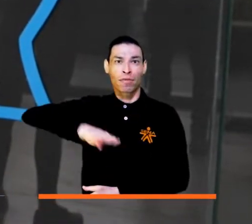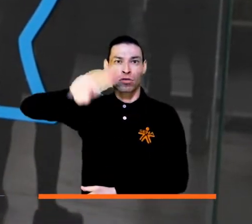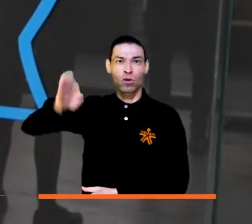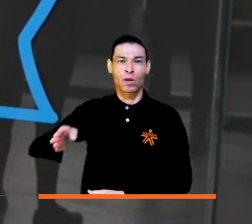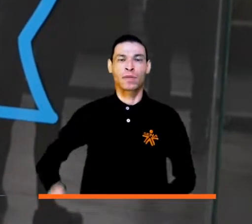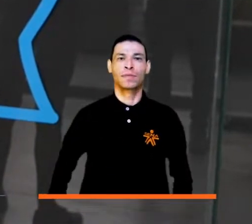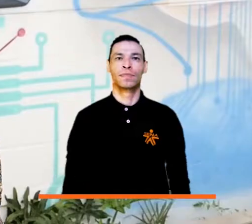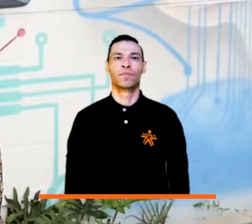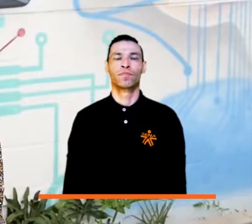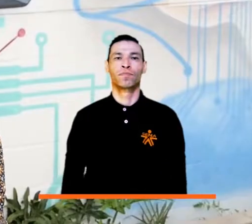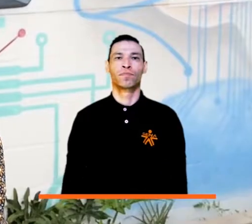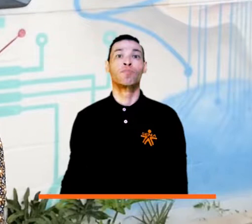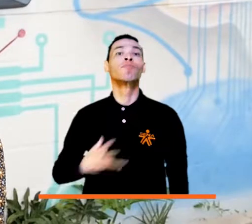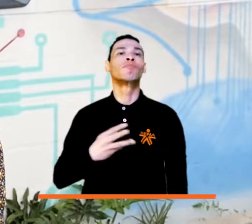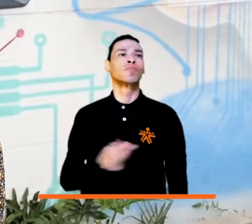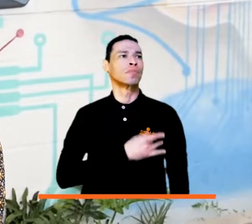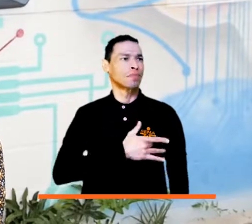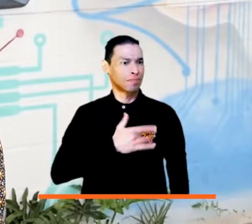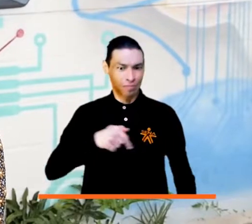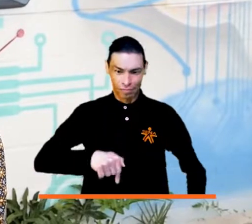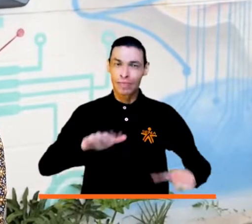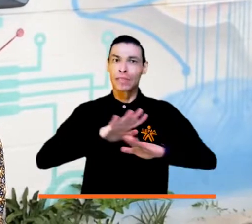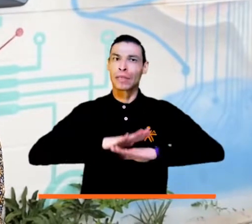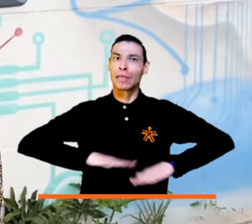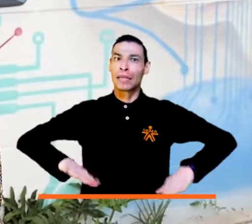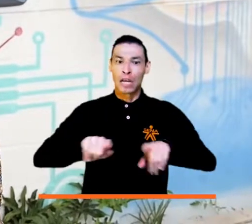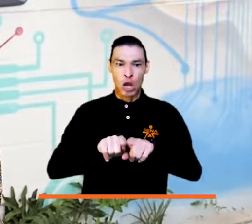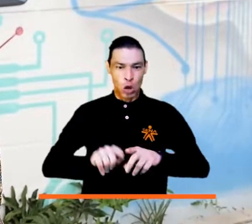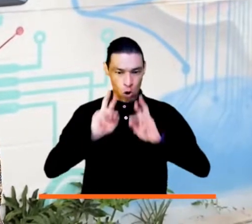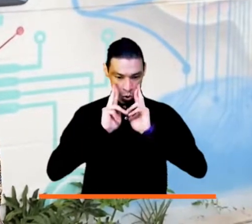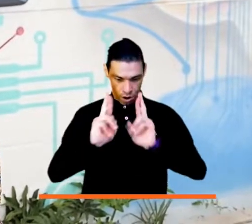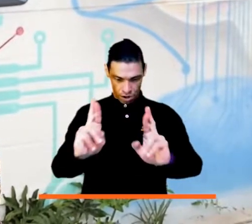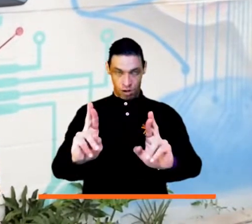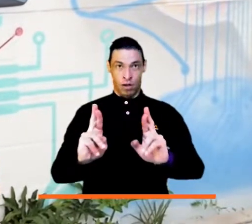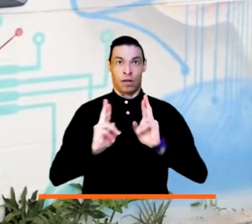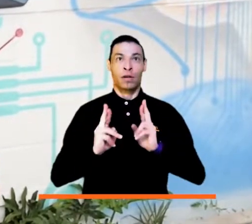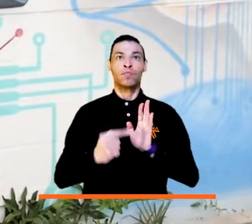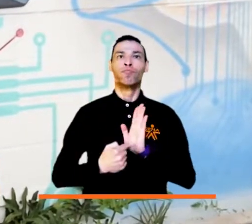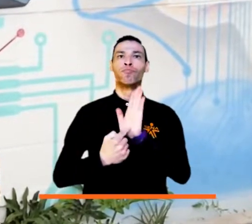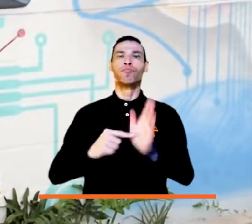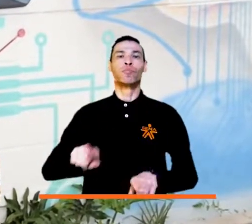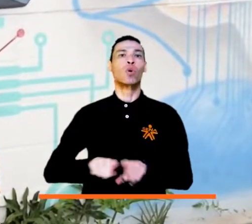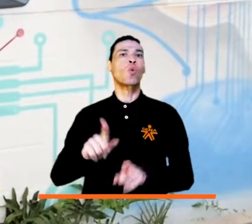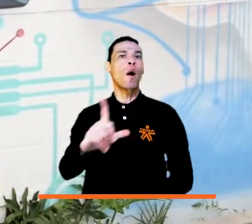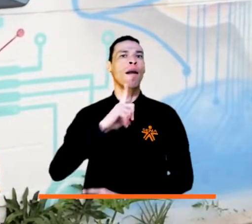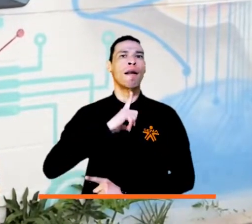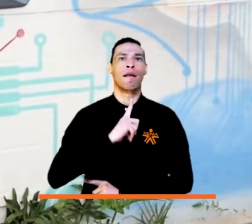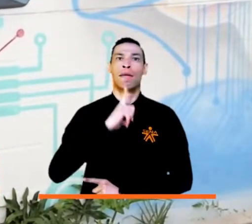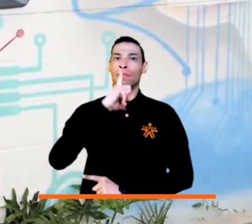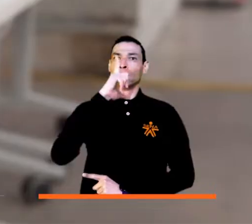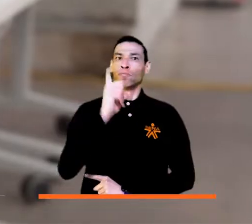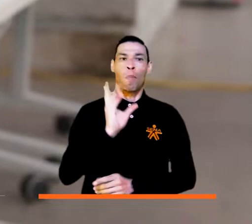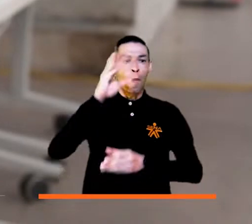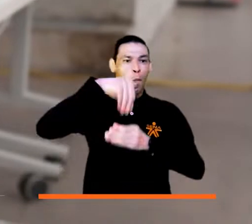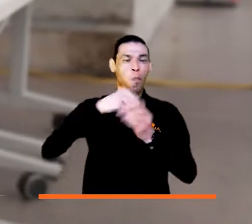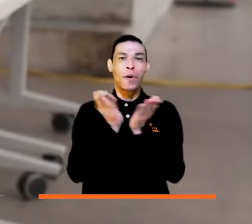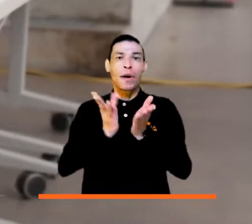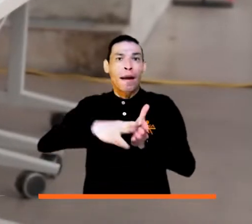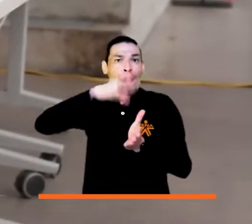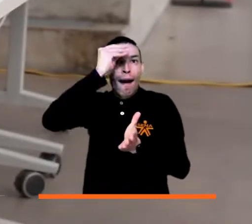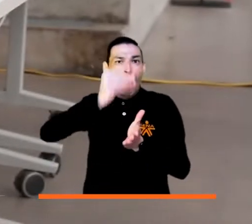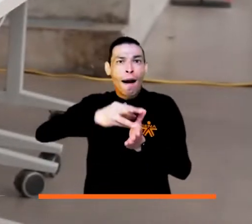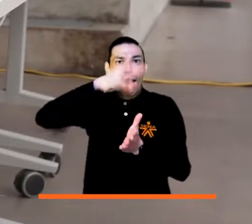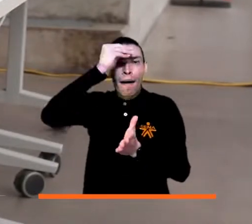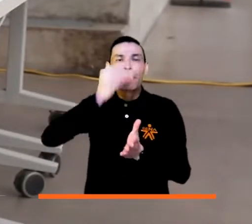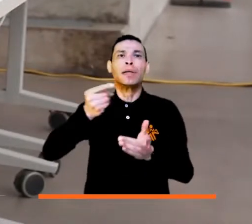Antioquia. Para nosotros este espacio donde se nos hace un reconocimiento por el liderazgo que hemos ejercido dentro de